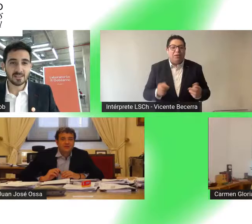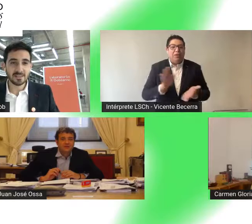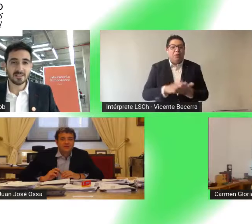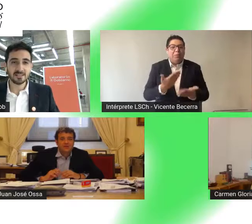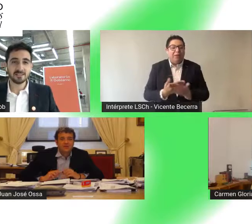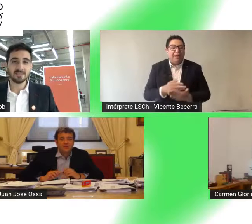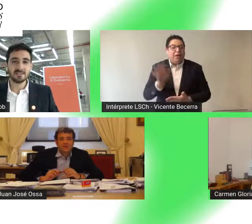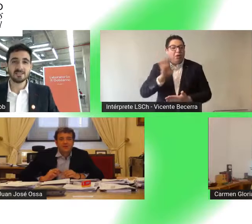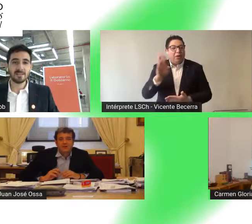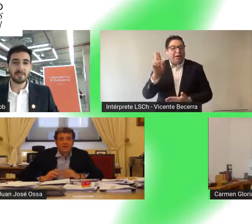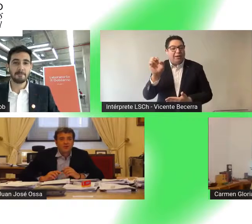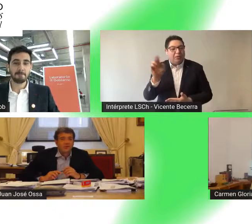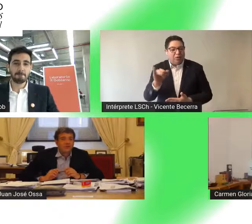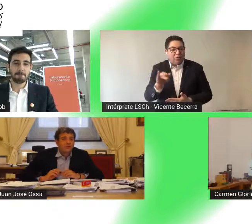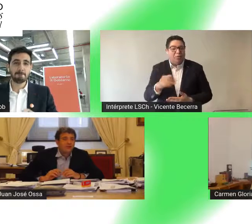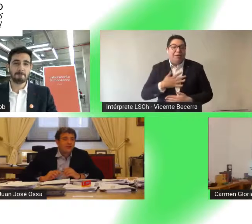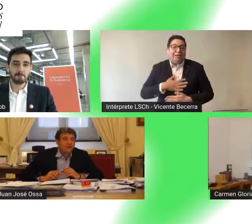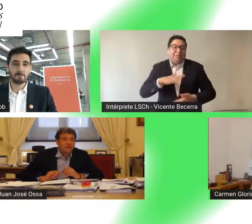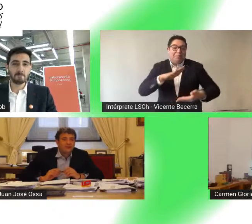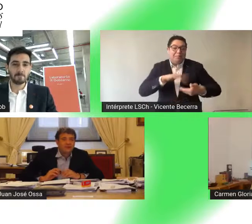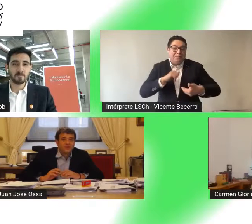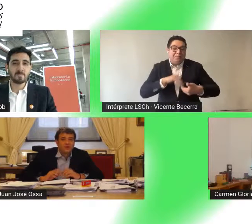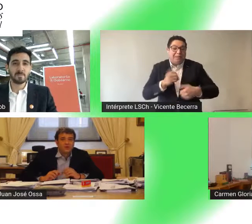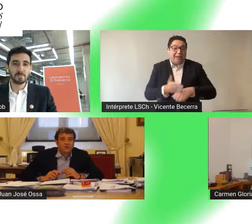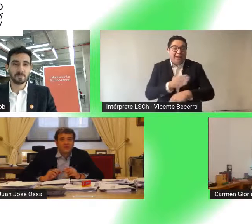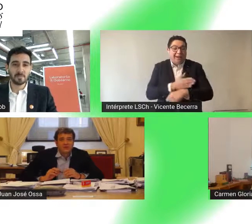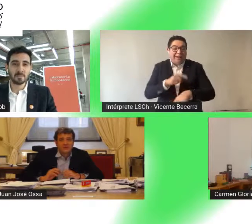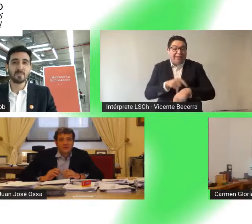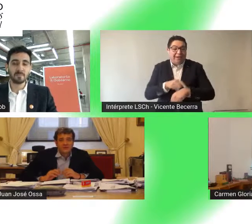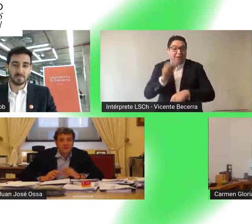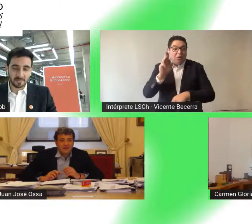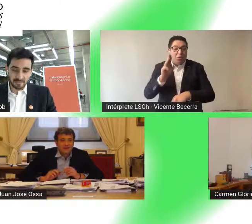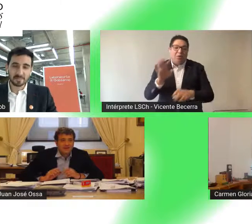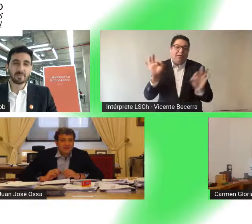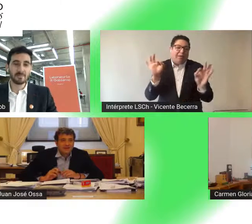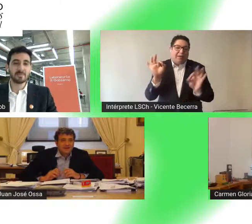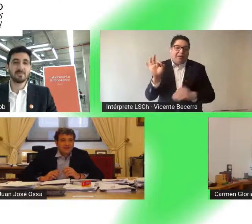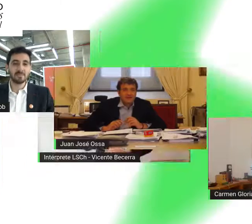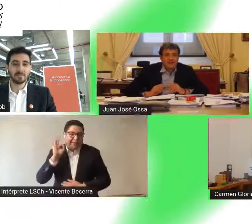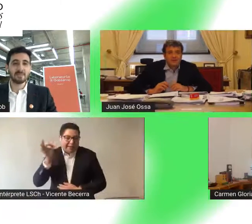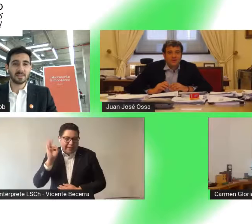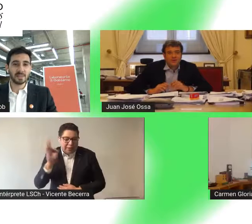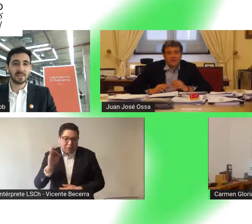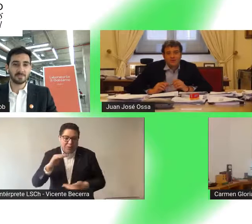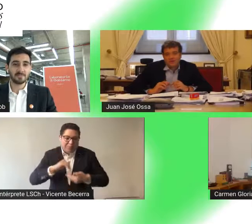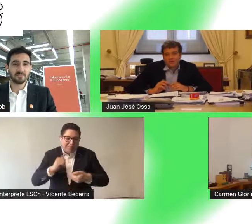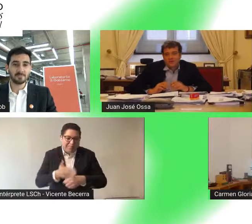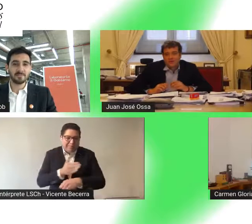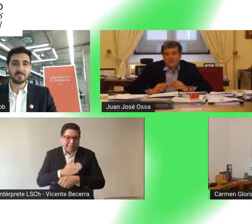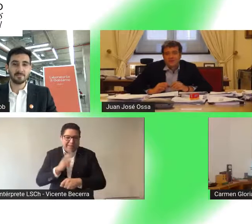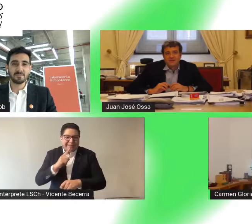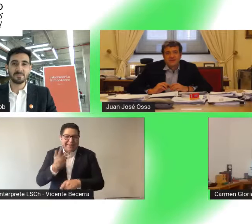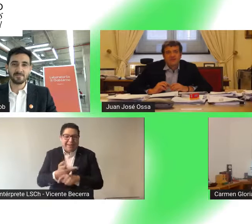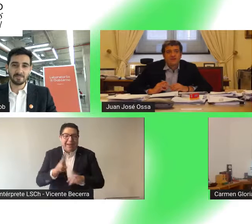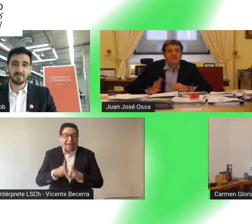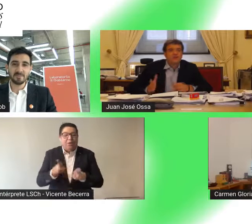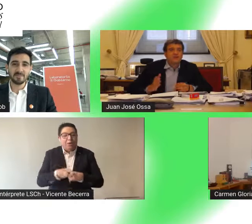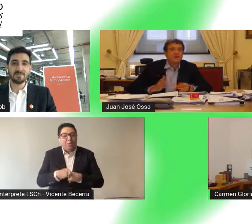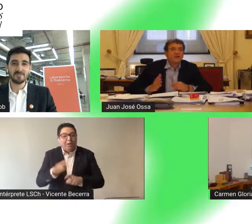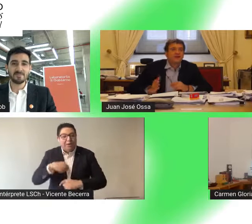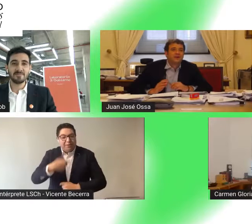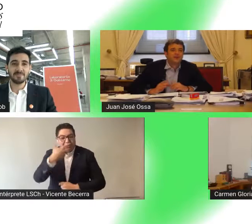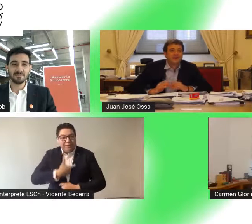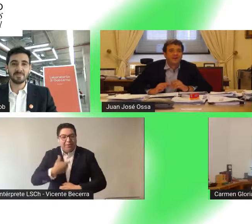Roman. Quisiera partir por excusarme, pero a las 9 me surgió una reunión de emergencia. Por eso, esa parte de mi trabajo